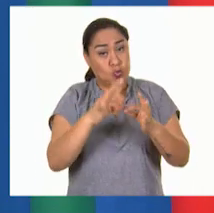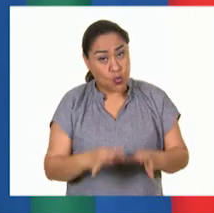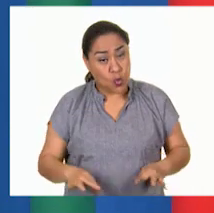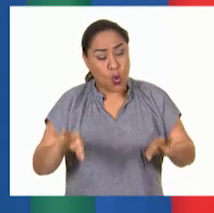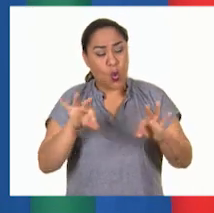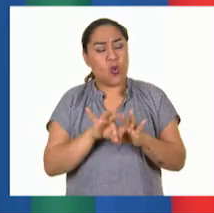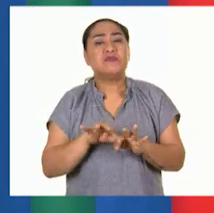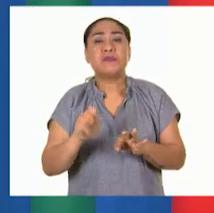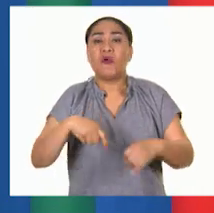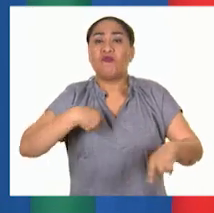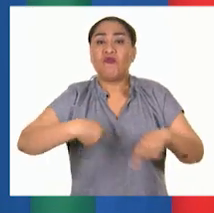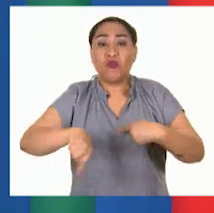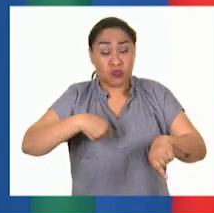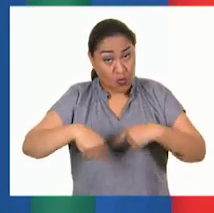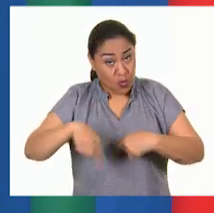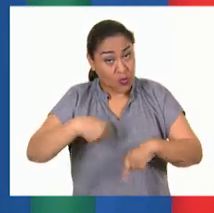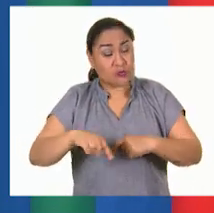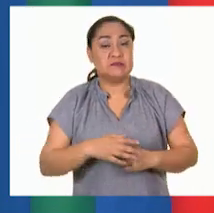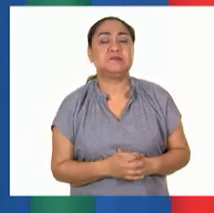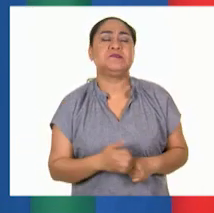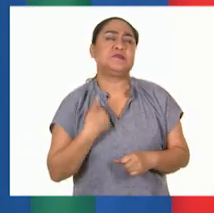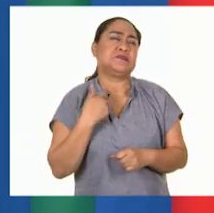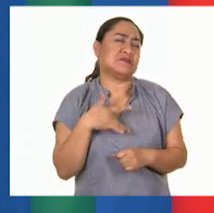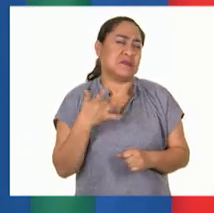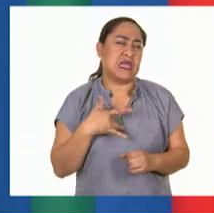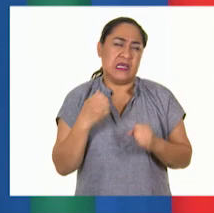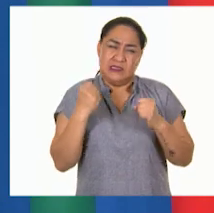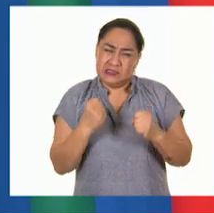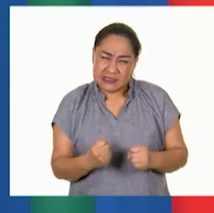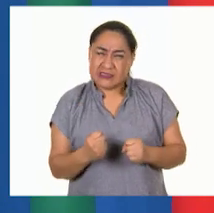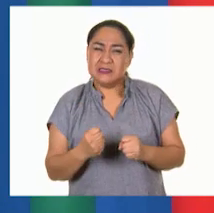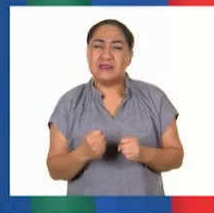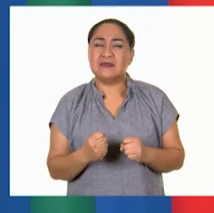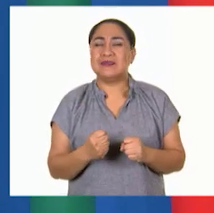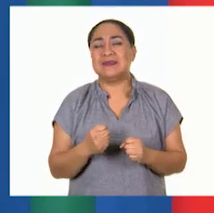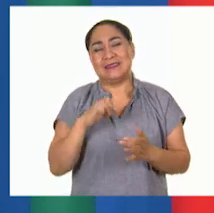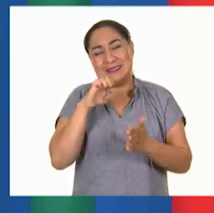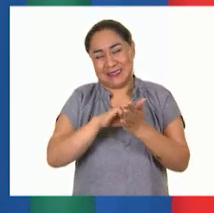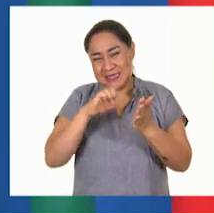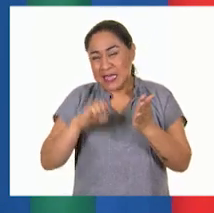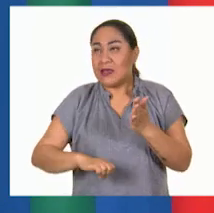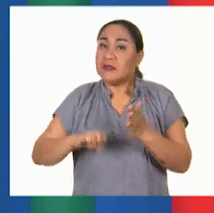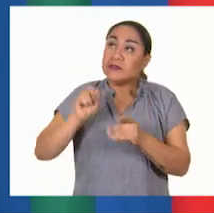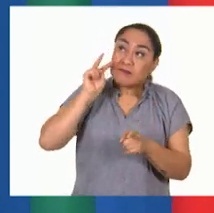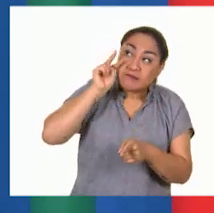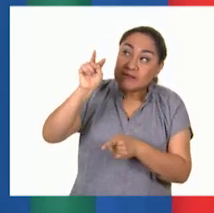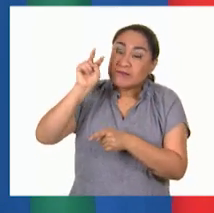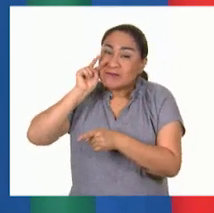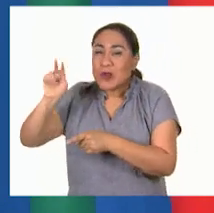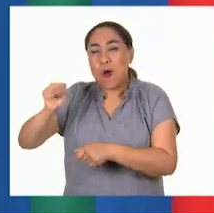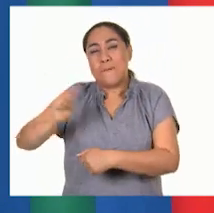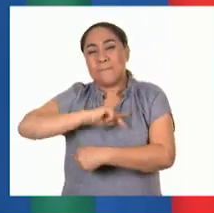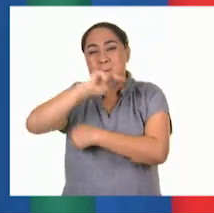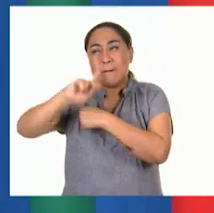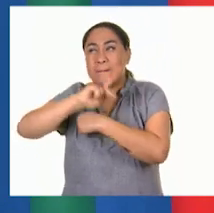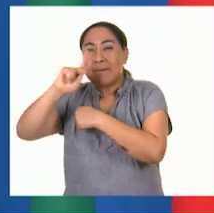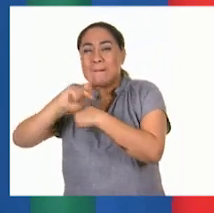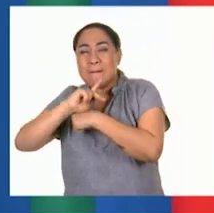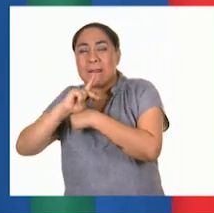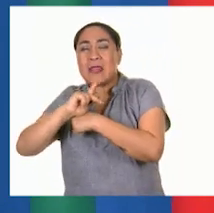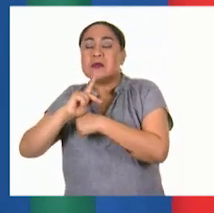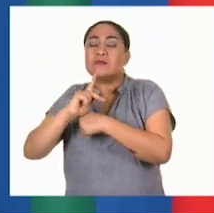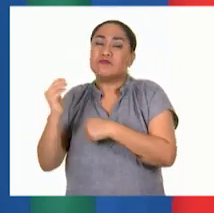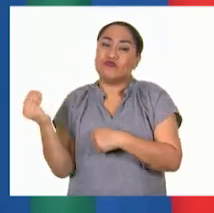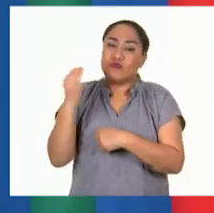el fútbol. Estoy segura que ninguna de las influencias extranjeras que llegaron a nuestro país ha sido tan importante como el aporte